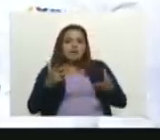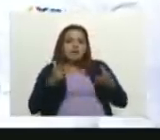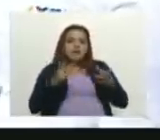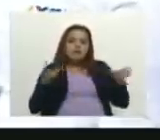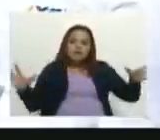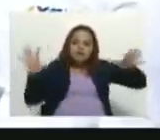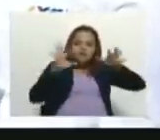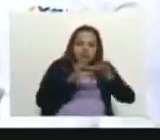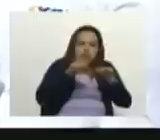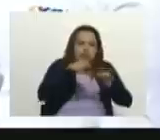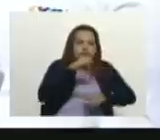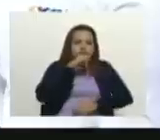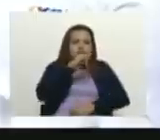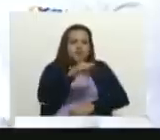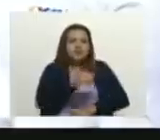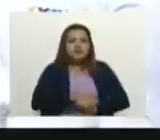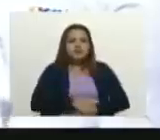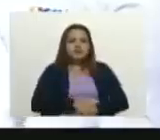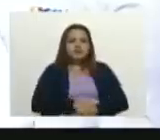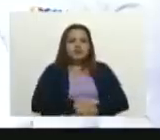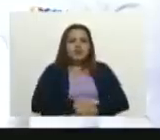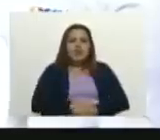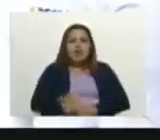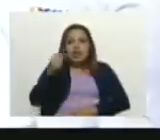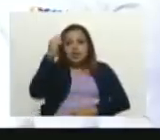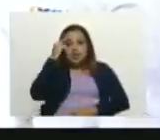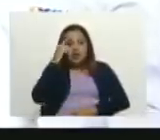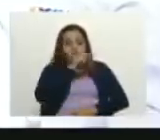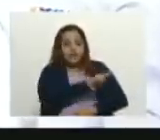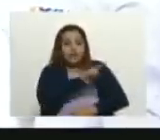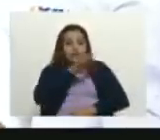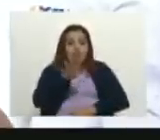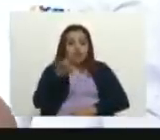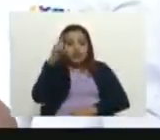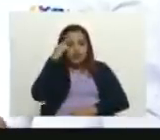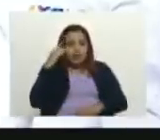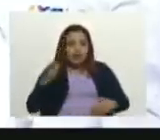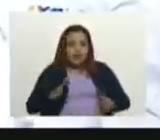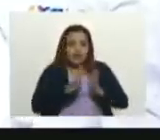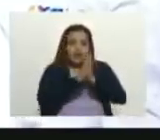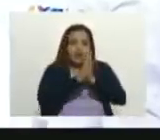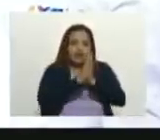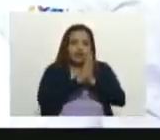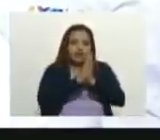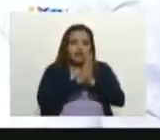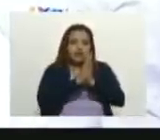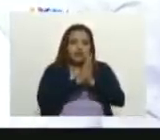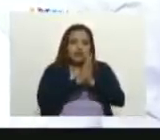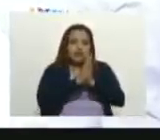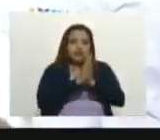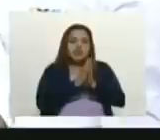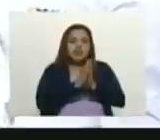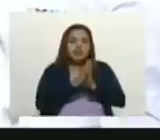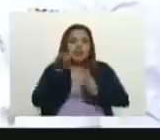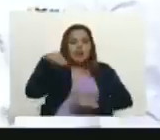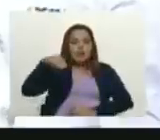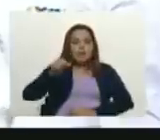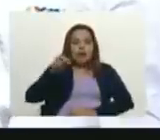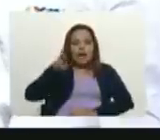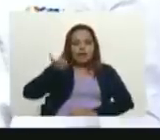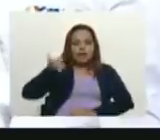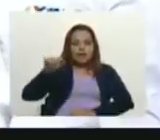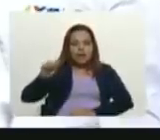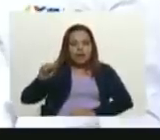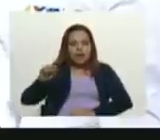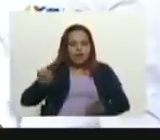masificar esa información. El día 24, que es el día de la Virgen de María Auxiliadora, vamos a comenzar